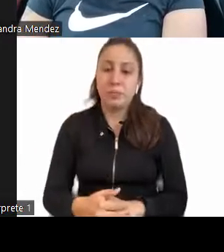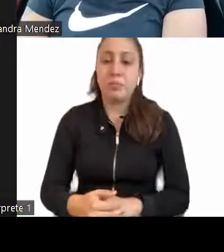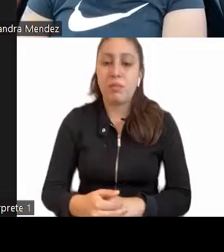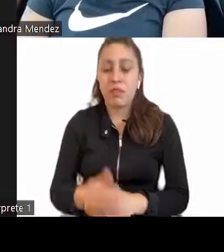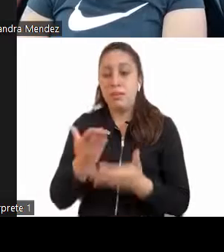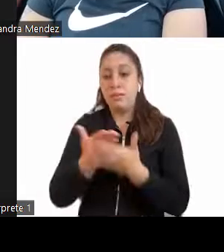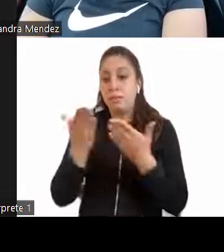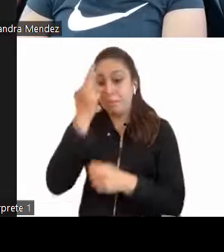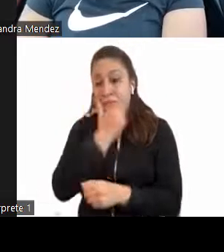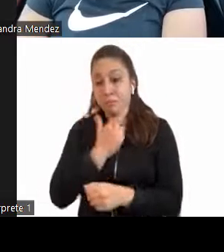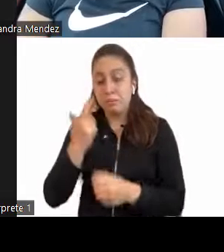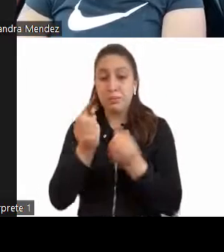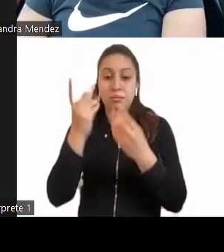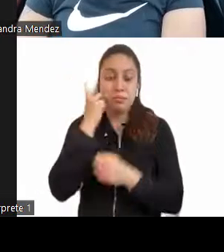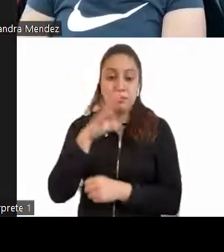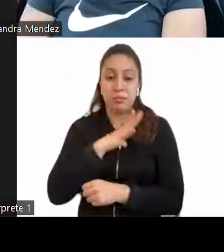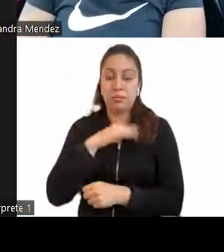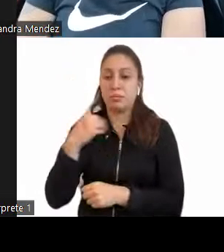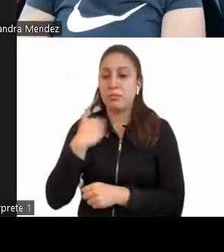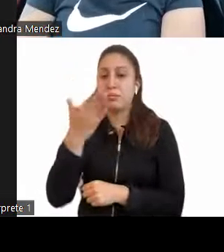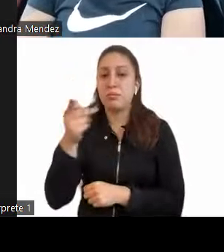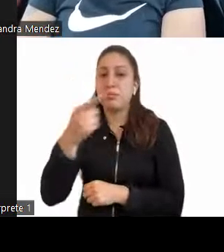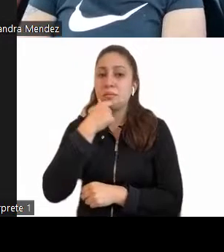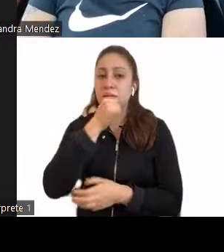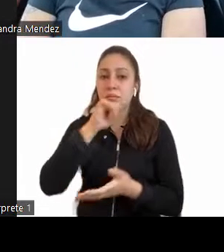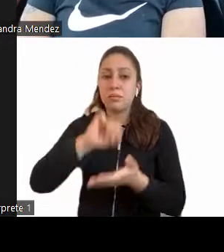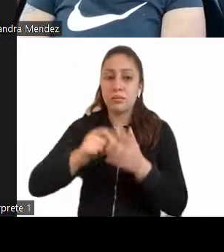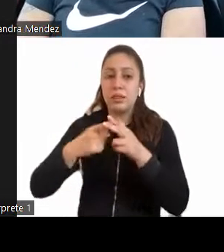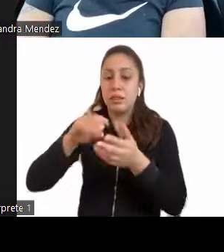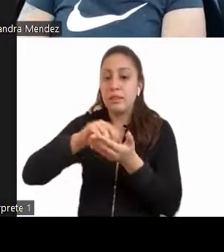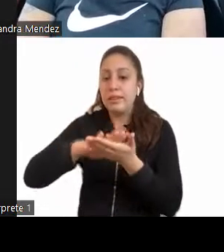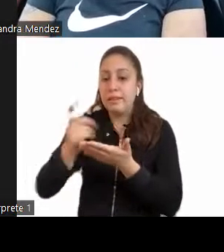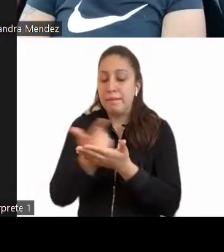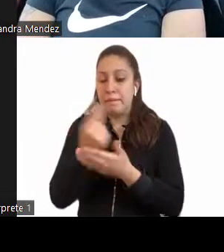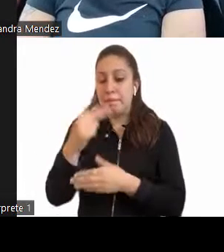quórum requerido, le solicito al diputado secretario proceda a pasar lista de asistencia.